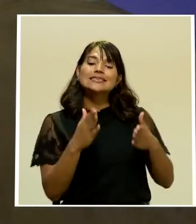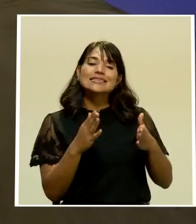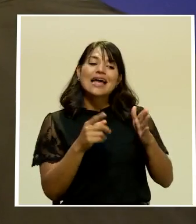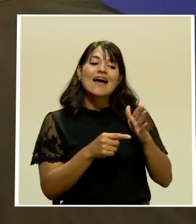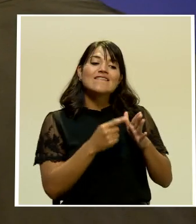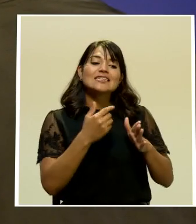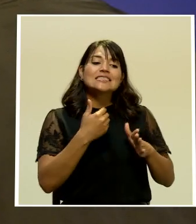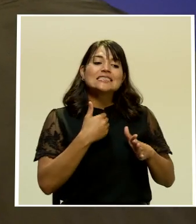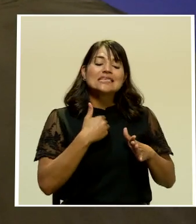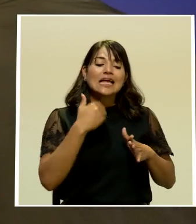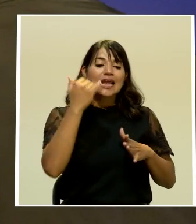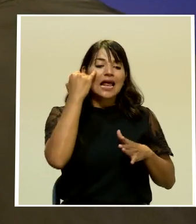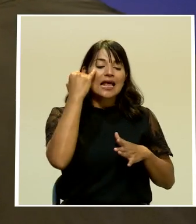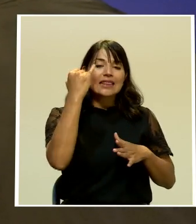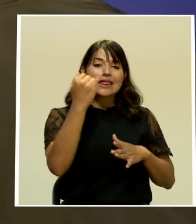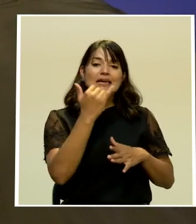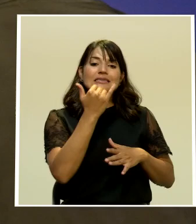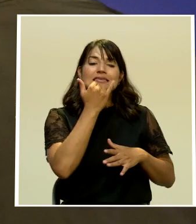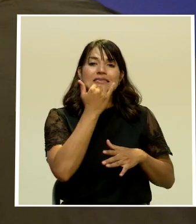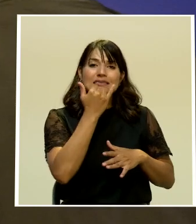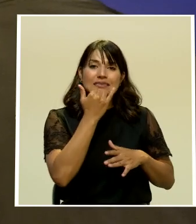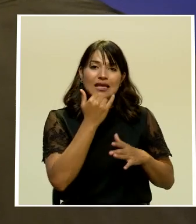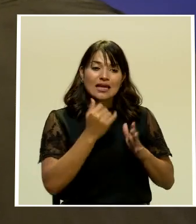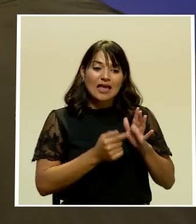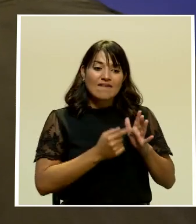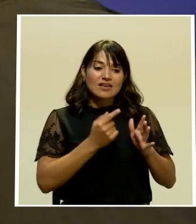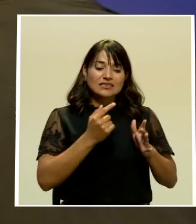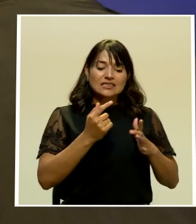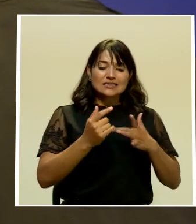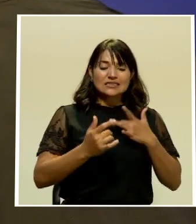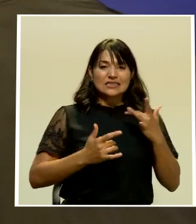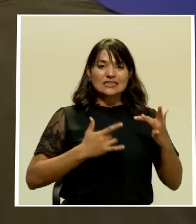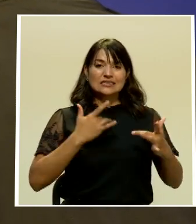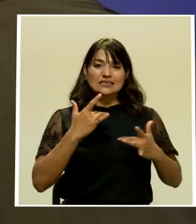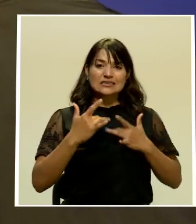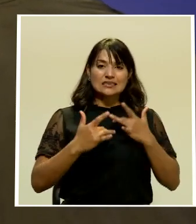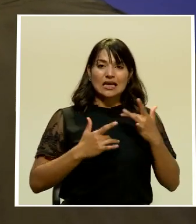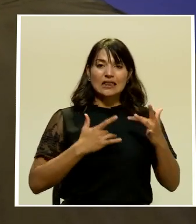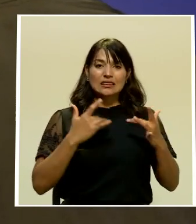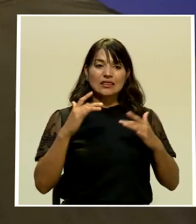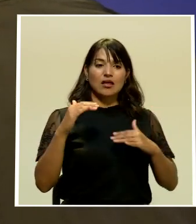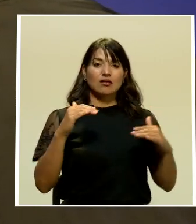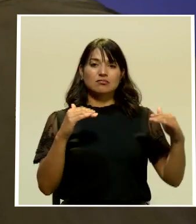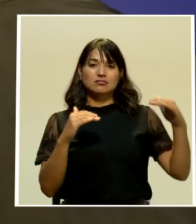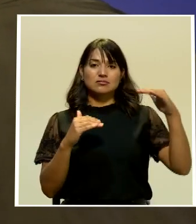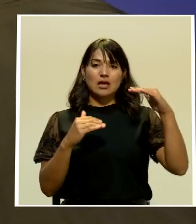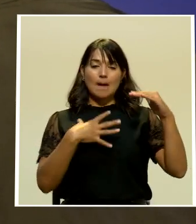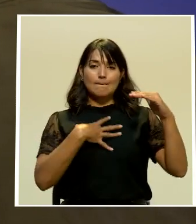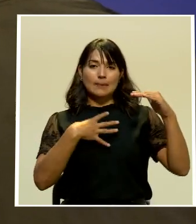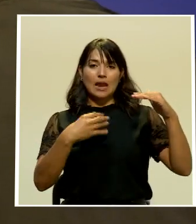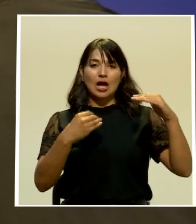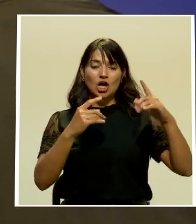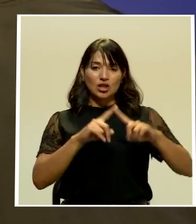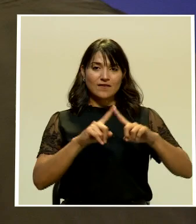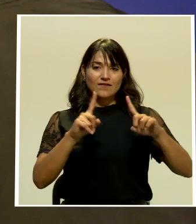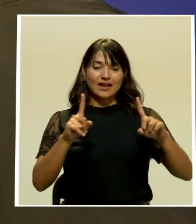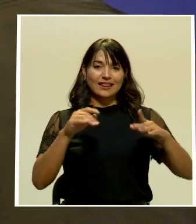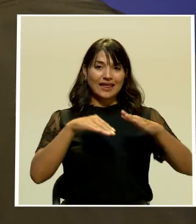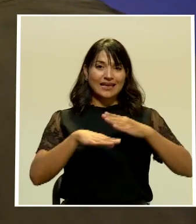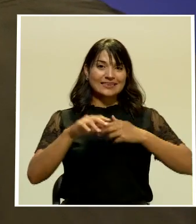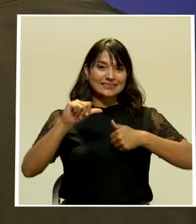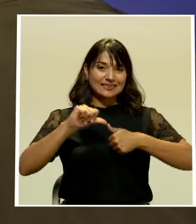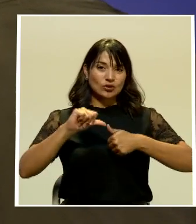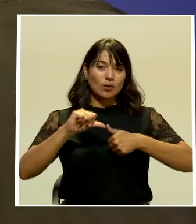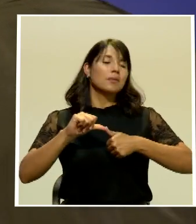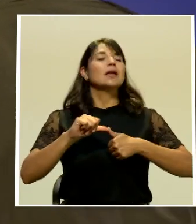mito de sentirse o de creerse blanco y diferente al resto de Centroamérica.